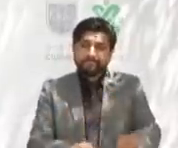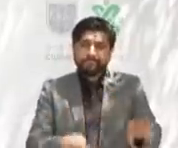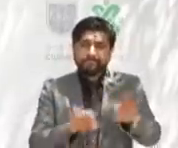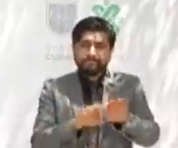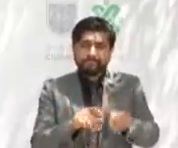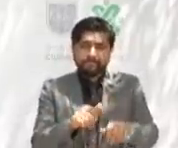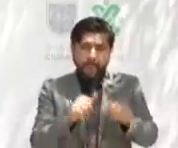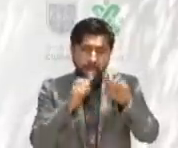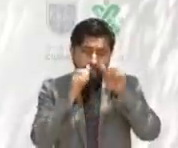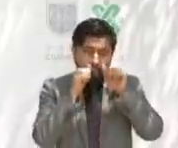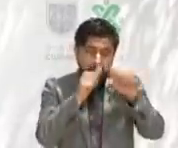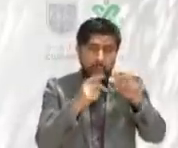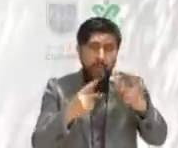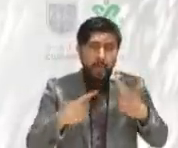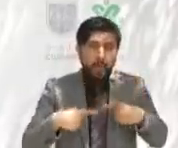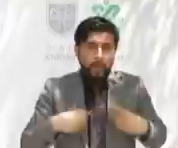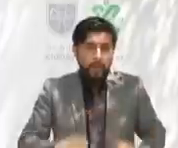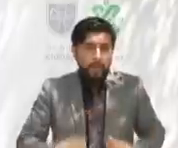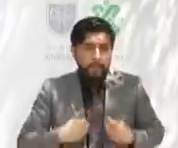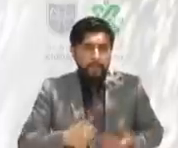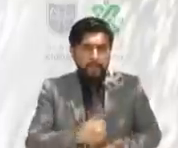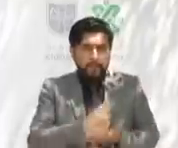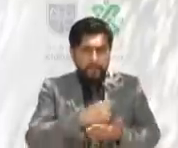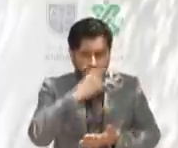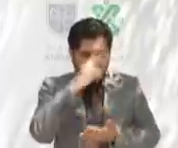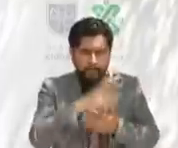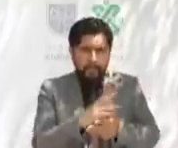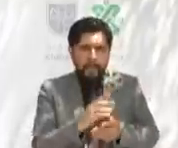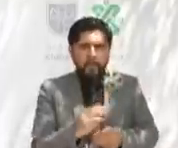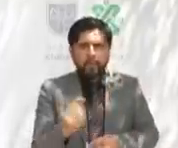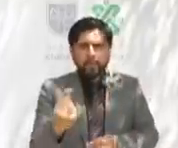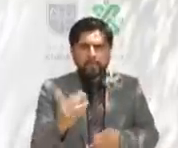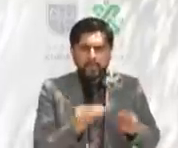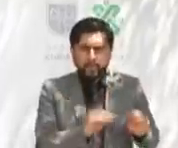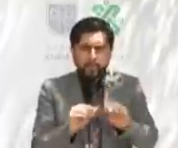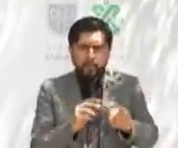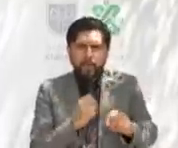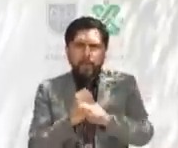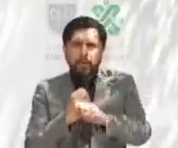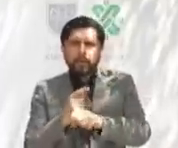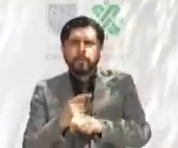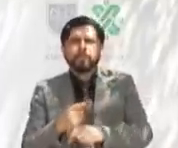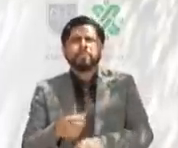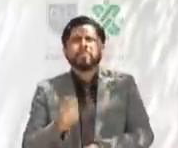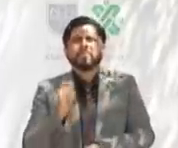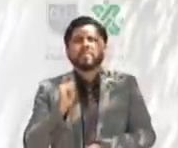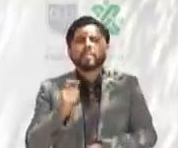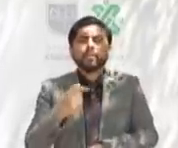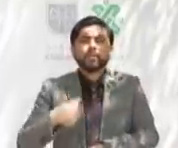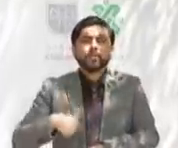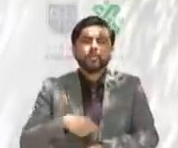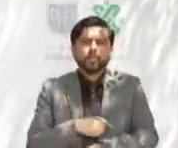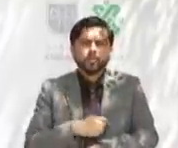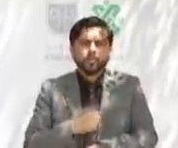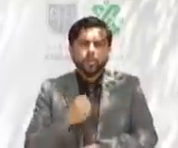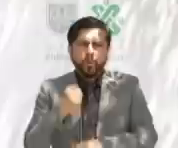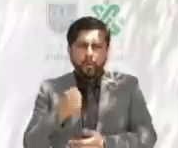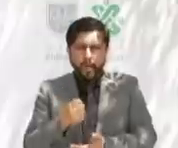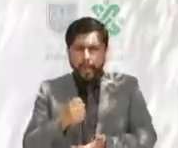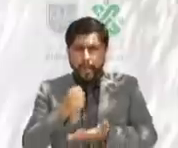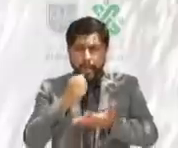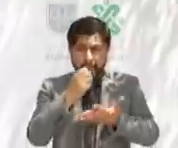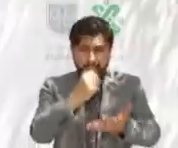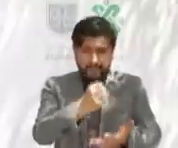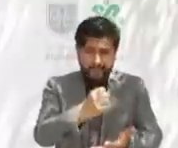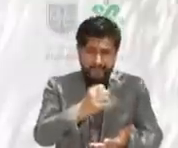usuario, porque ahí tienen que pensar los concesionarios, tiene que pensar el gobierno. Estamos hablando de una inversión